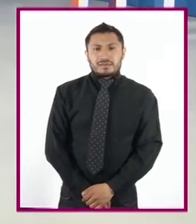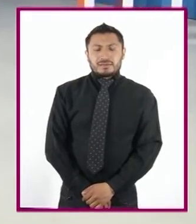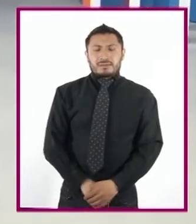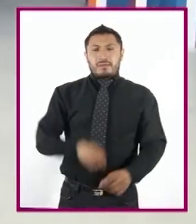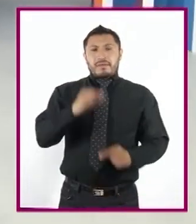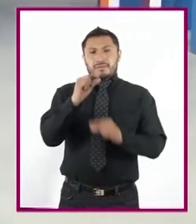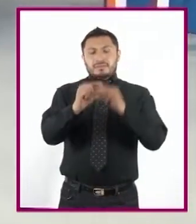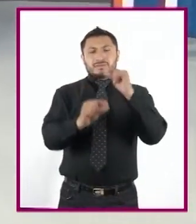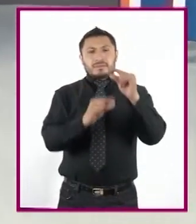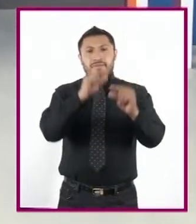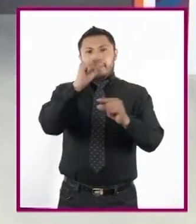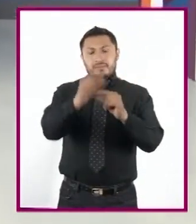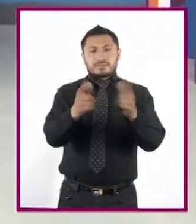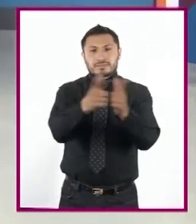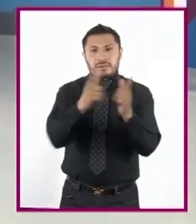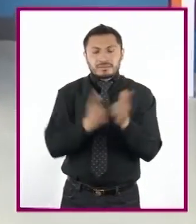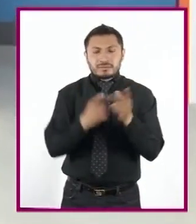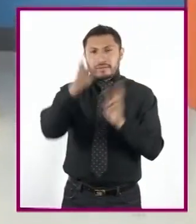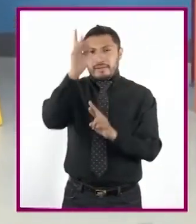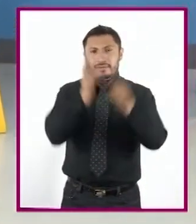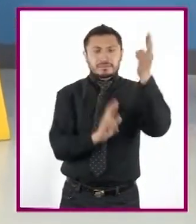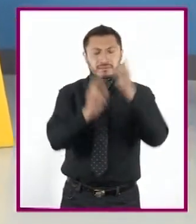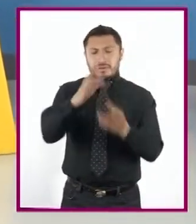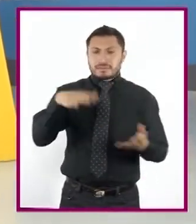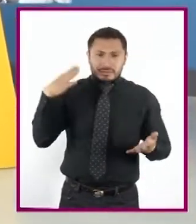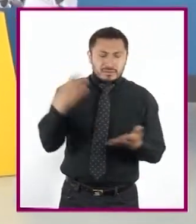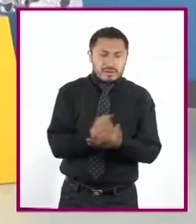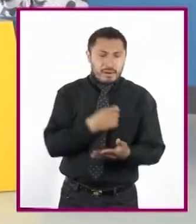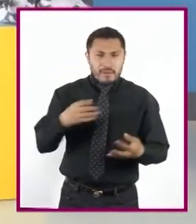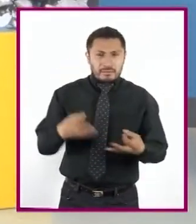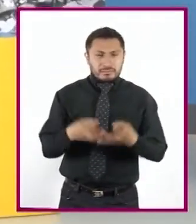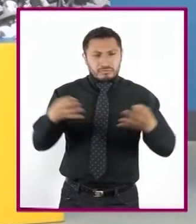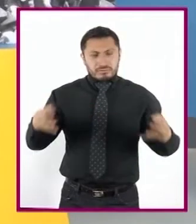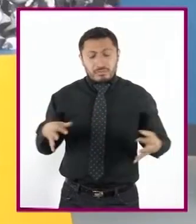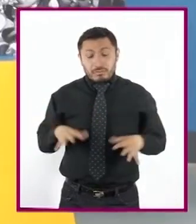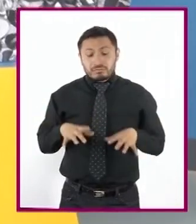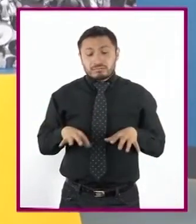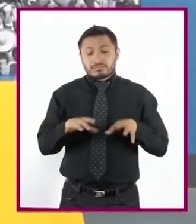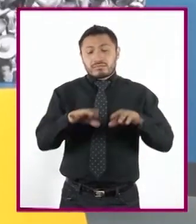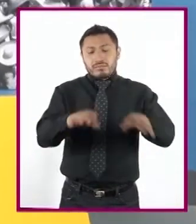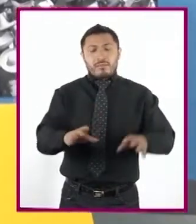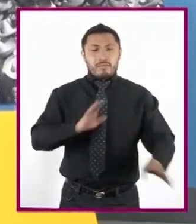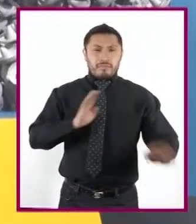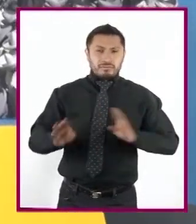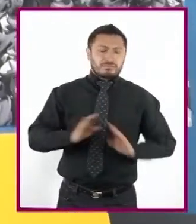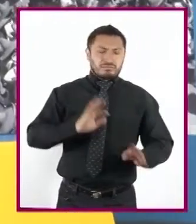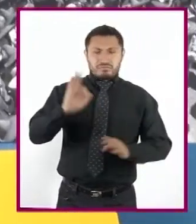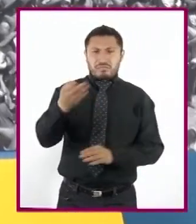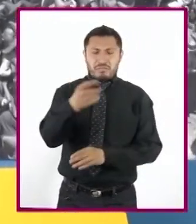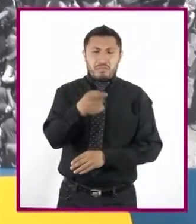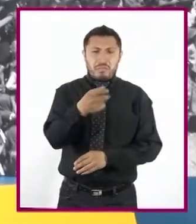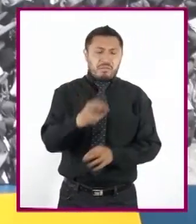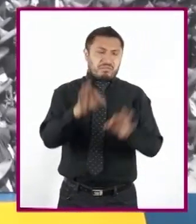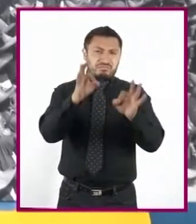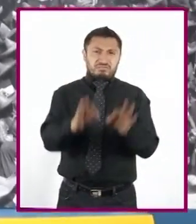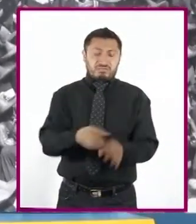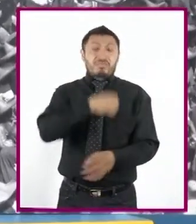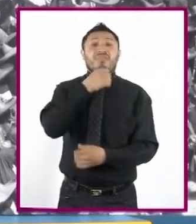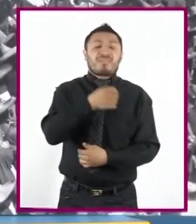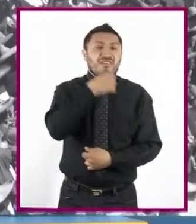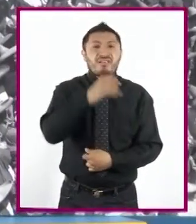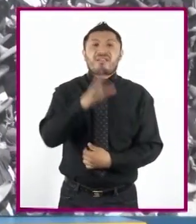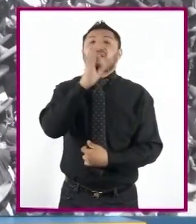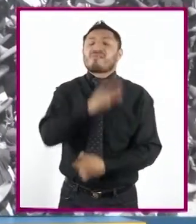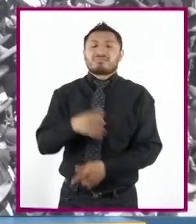Poco a poco, los grupos revolucionarios fueron ganándole terreno a un ejército federal poco efectivo, envejecido, mal